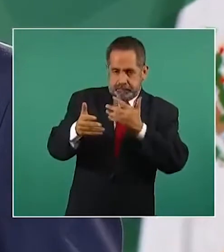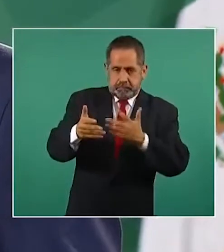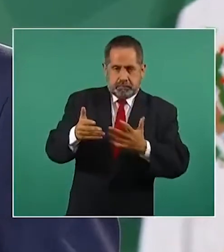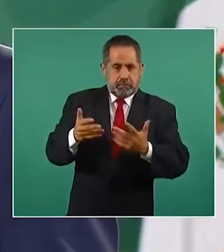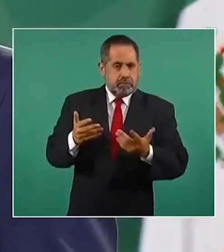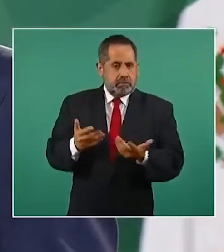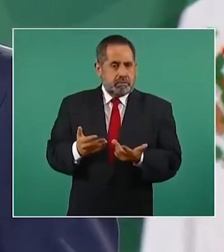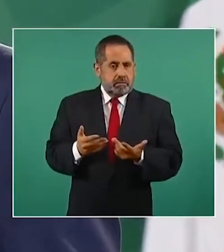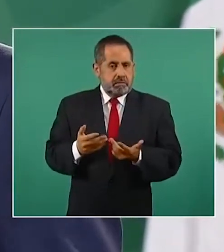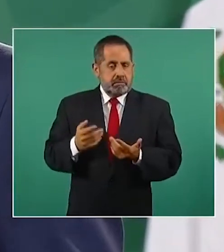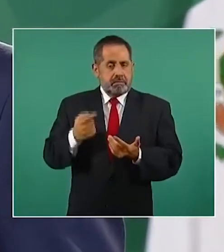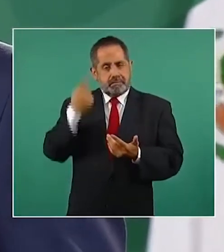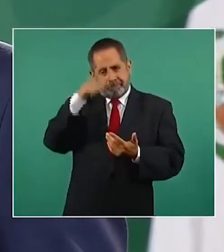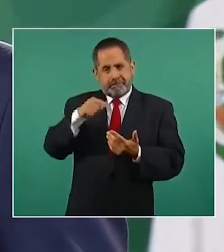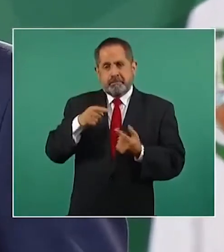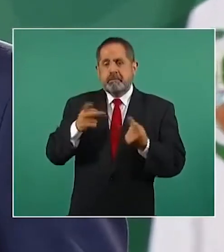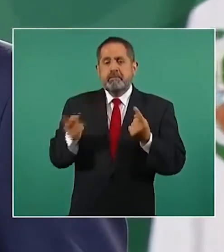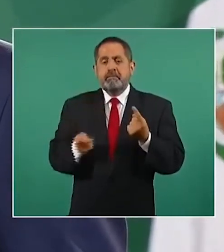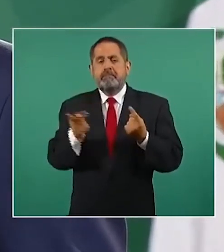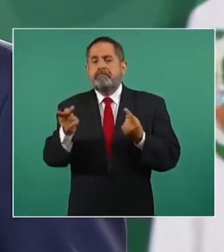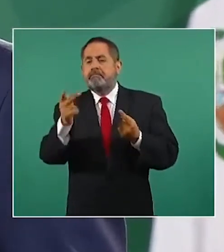la consulta